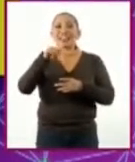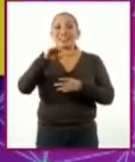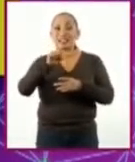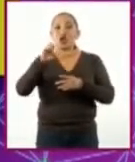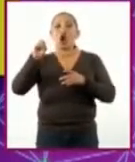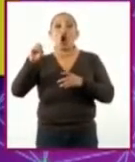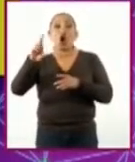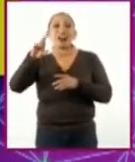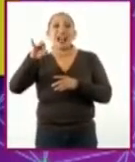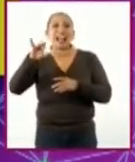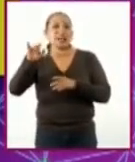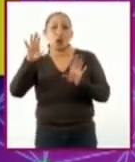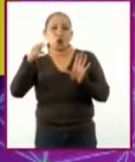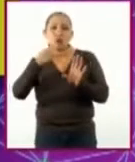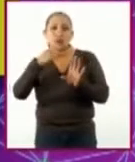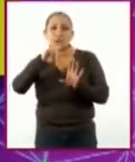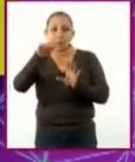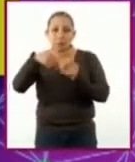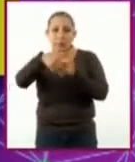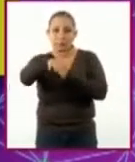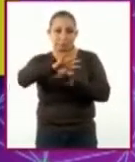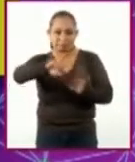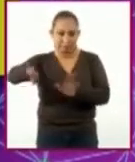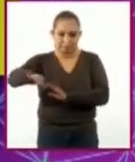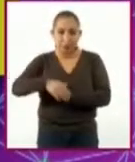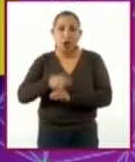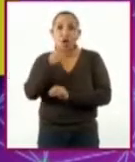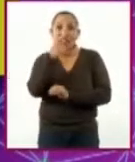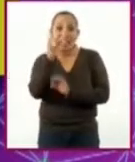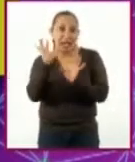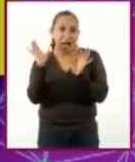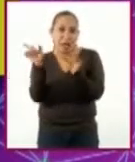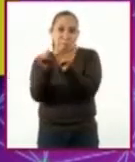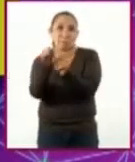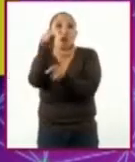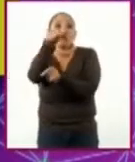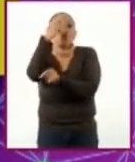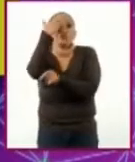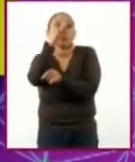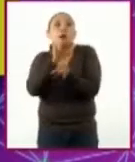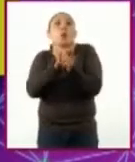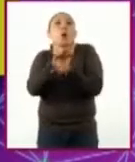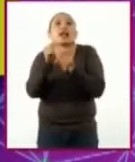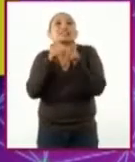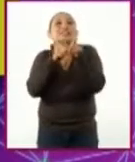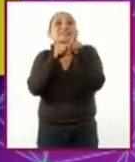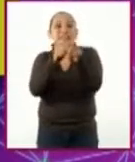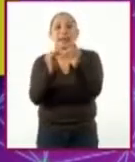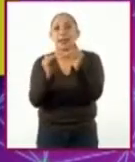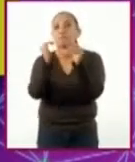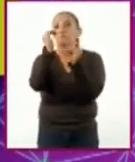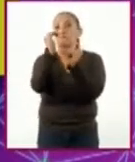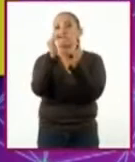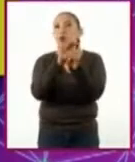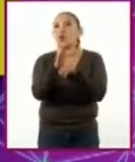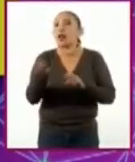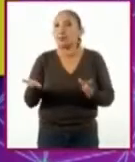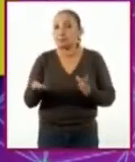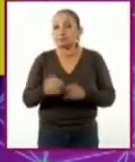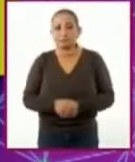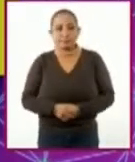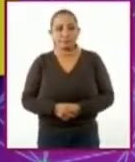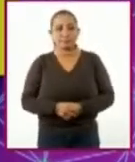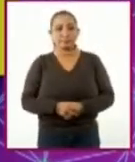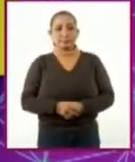los usaremos, lo harán más adelante. Lo mencionamos para que conozcan todos los niveles de la jerarquía de